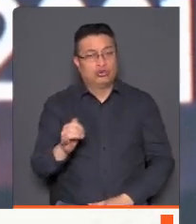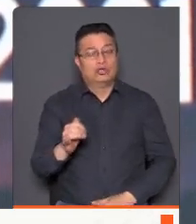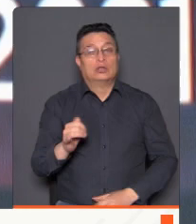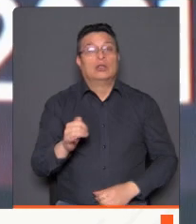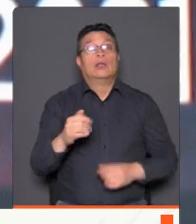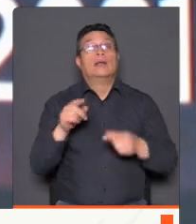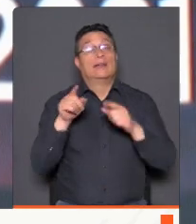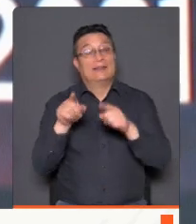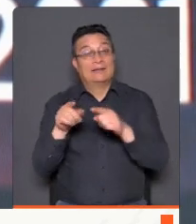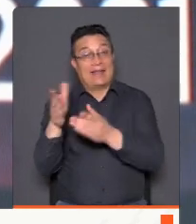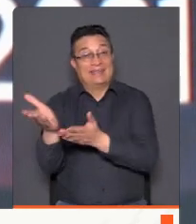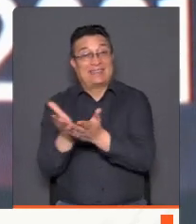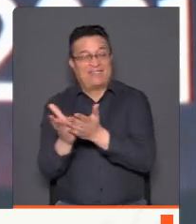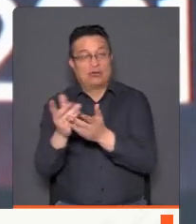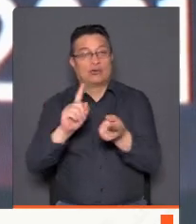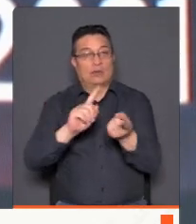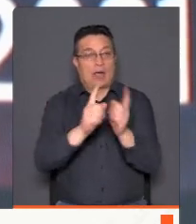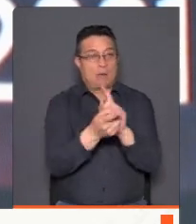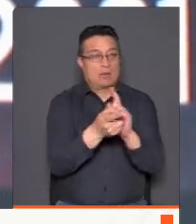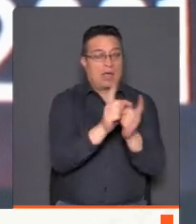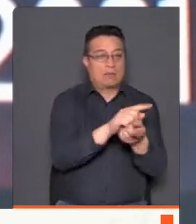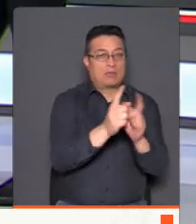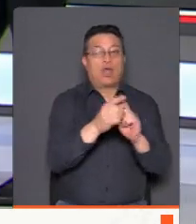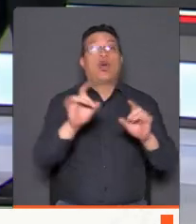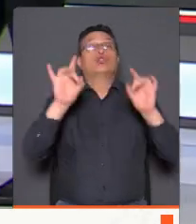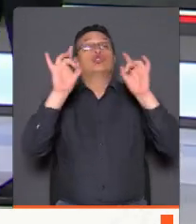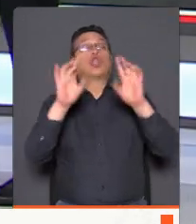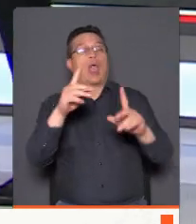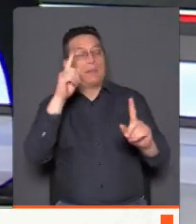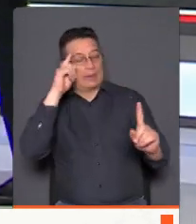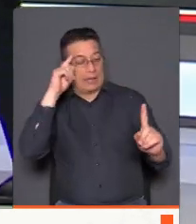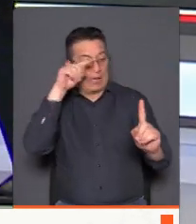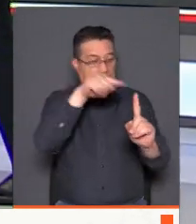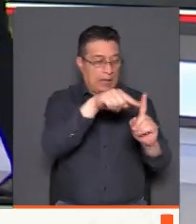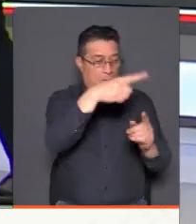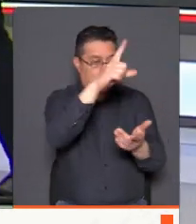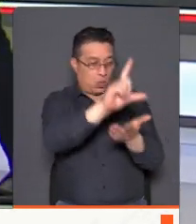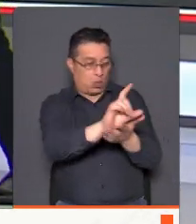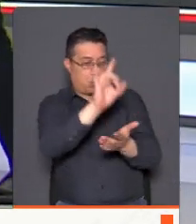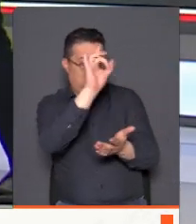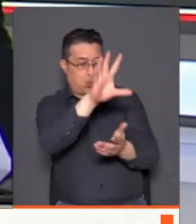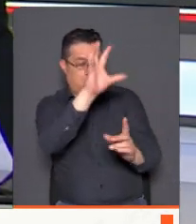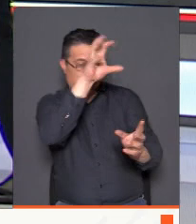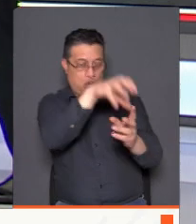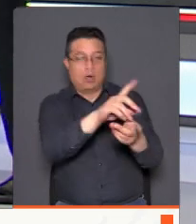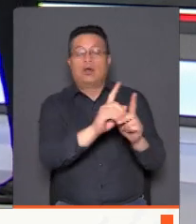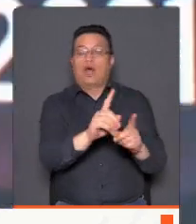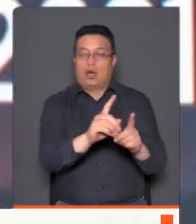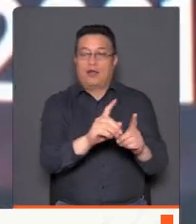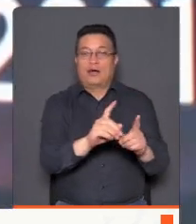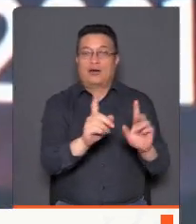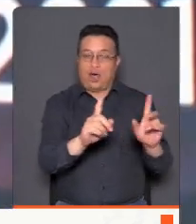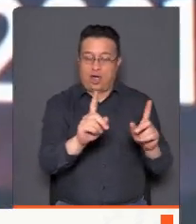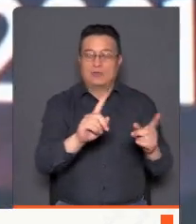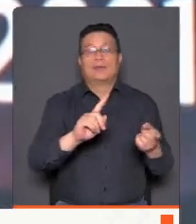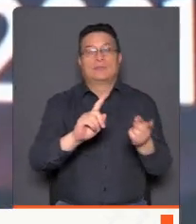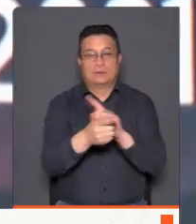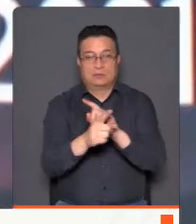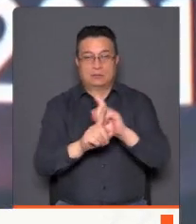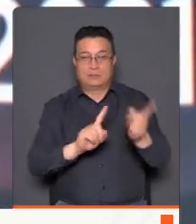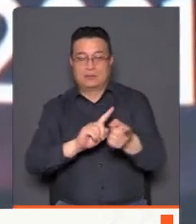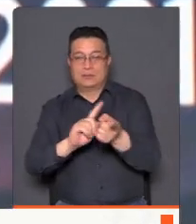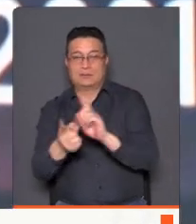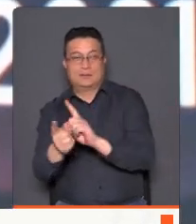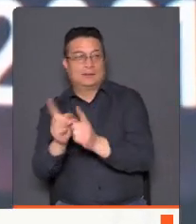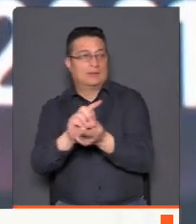estos servicios son dinámicos. Aquí no es que vayamos solamente No es que se focaliza en esta escena, sino que No. Aquí nos vamos moviendo, es